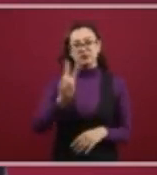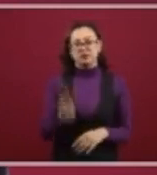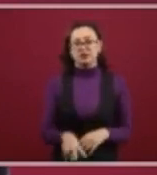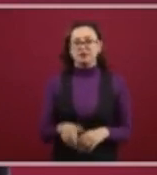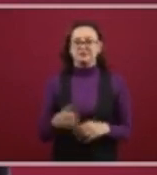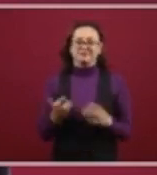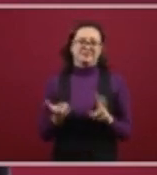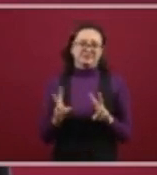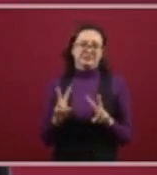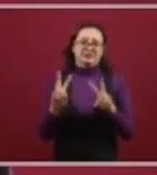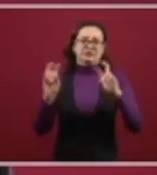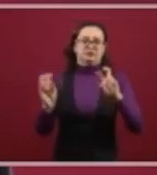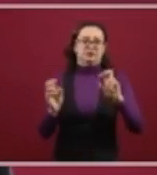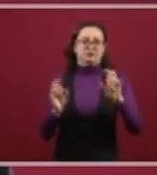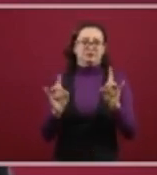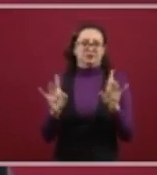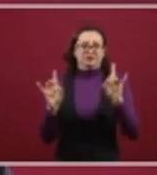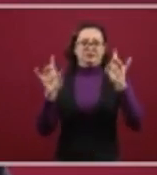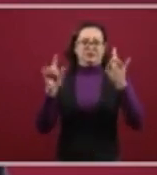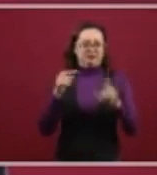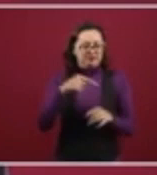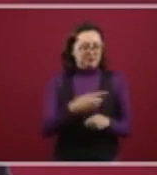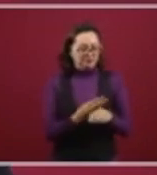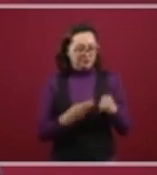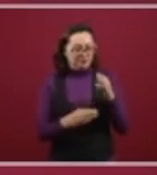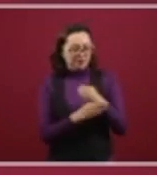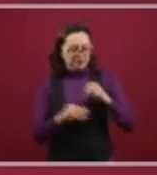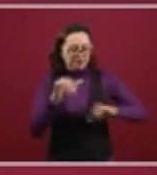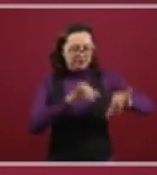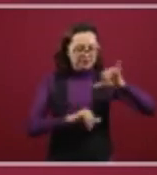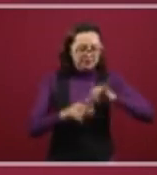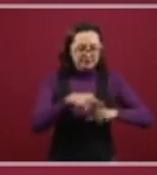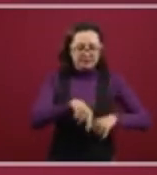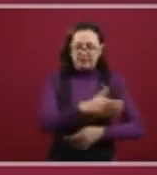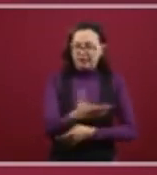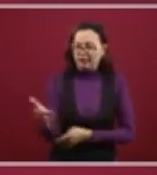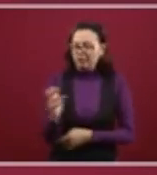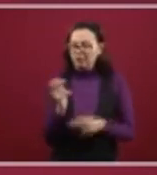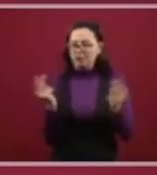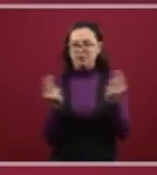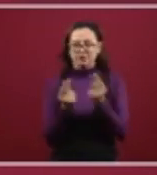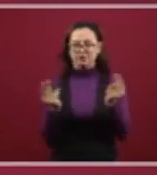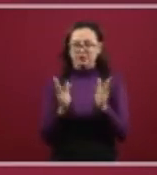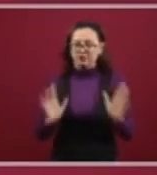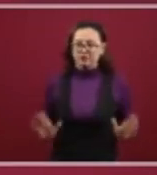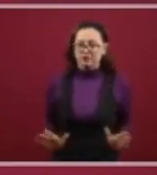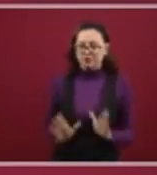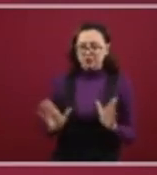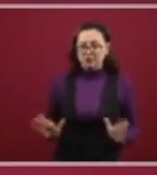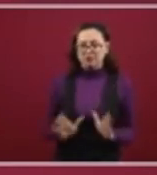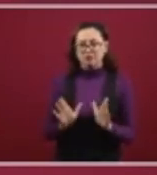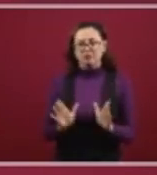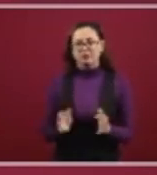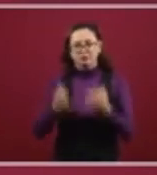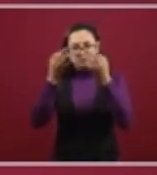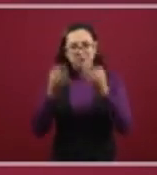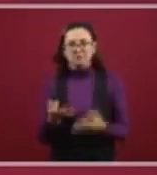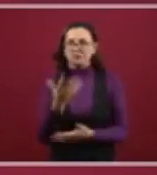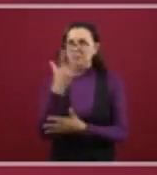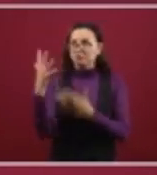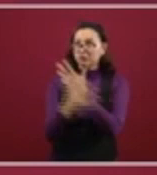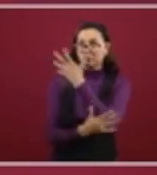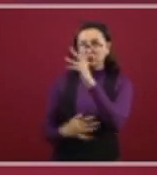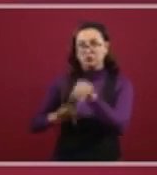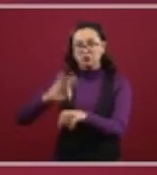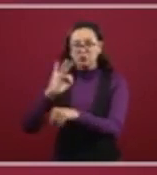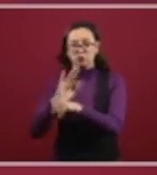temas tan importantes como el fertilizante o los insumos para que sigamos haciendo una agricultura mucho más sustentable, pues